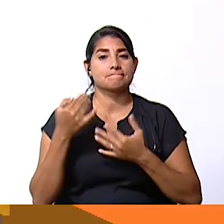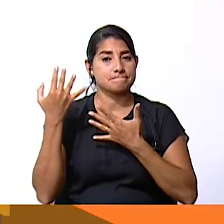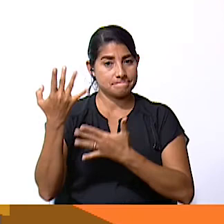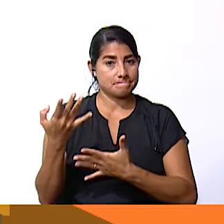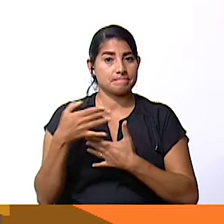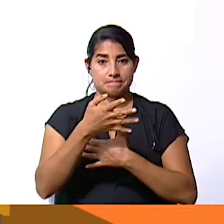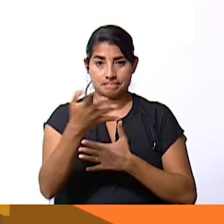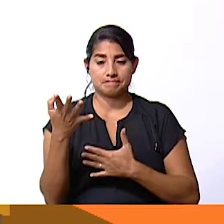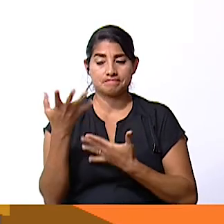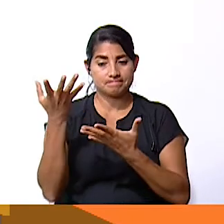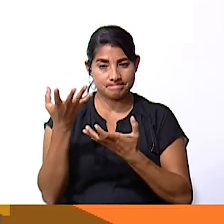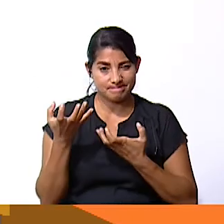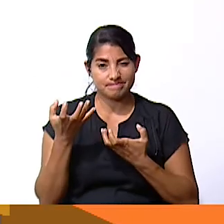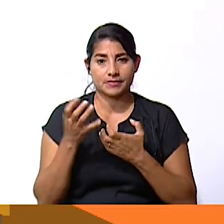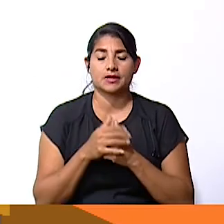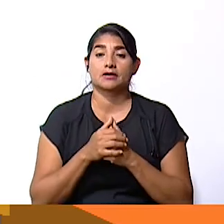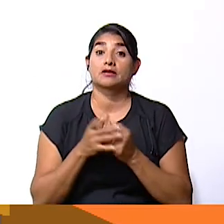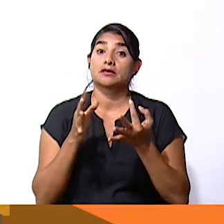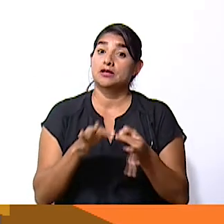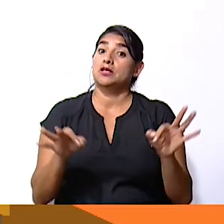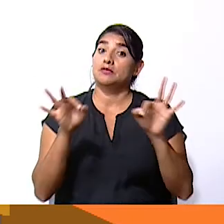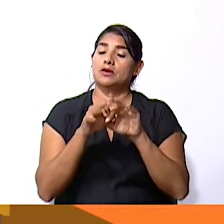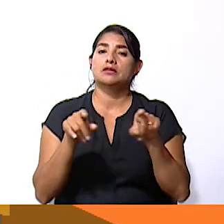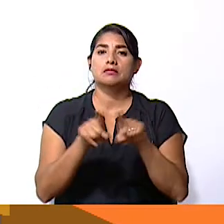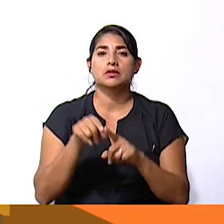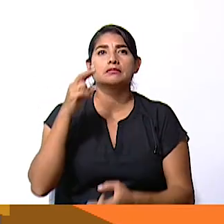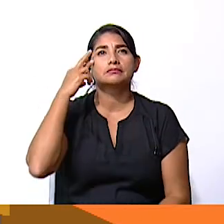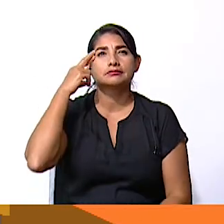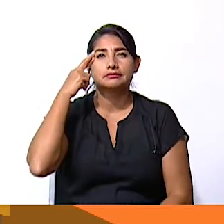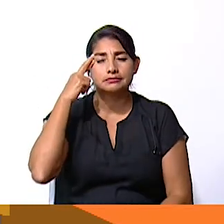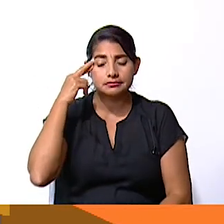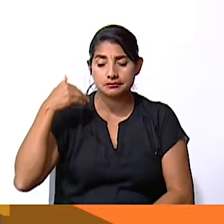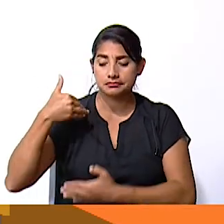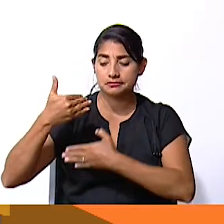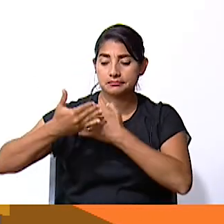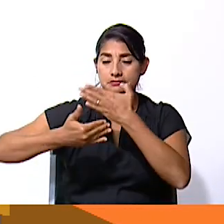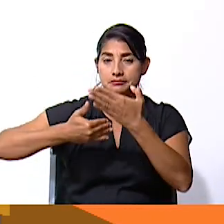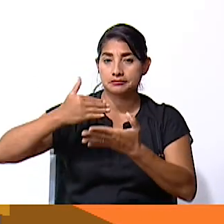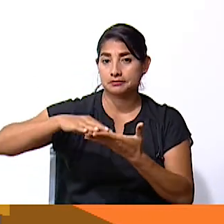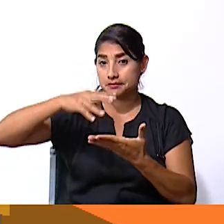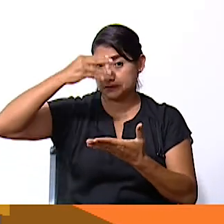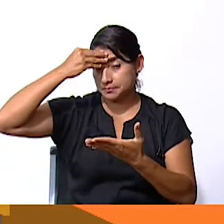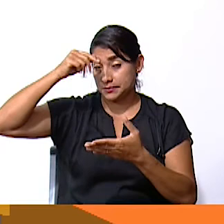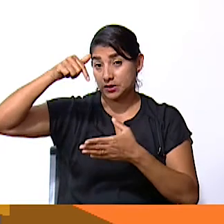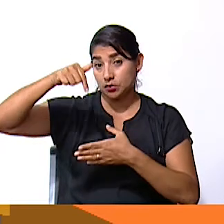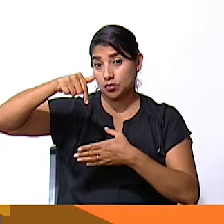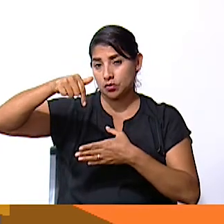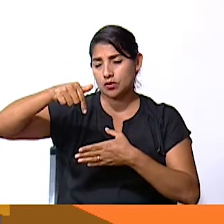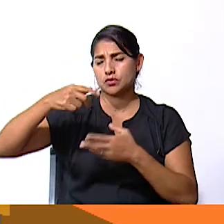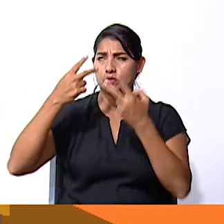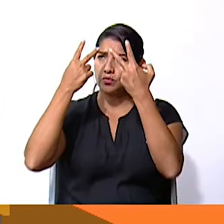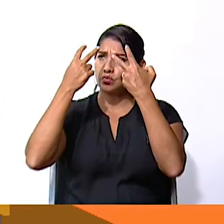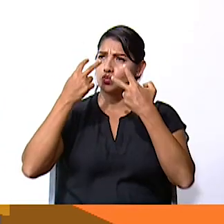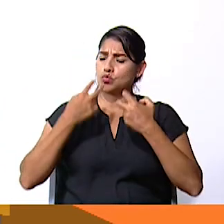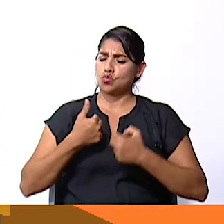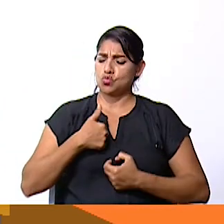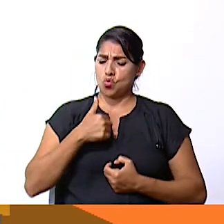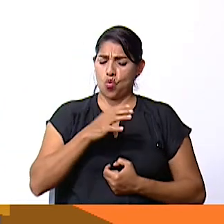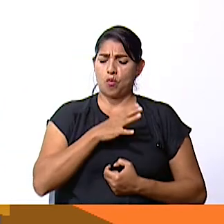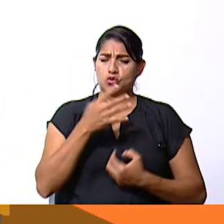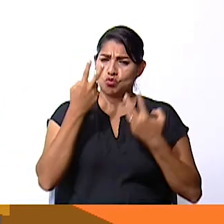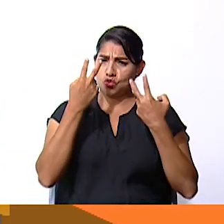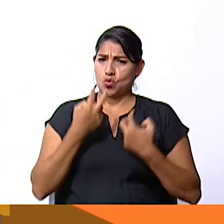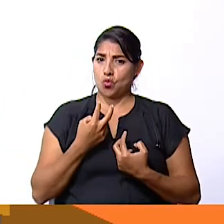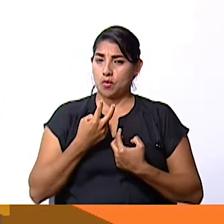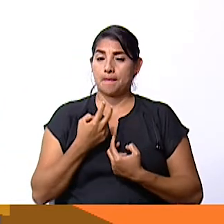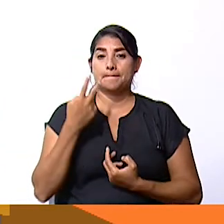esperado. Es importante también que reflexionemos este proceso que hemos llevado el día de hoy, que nos autoevaluemos. Entonces, ¿qué les parece